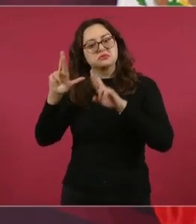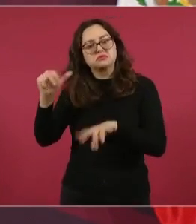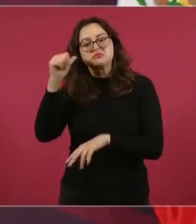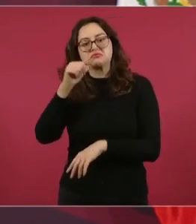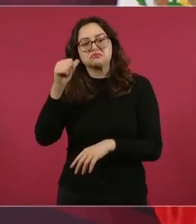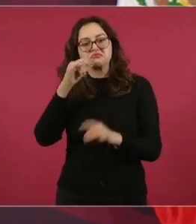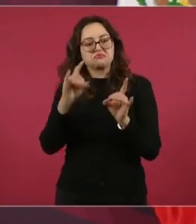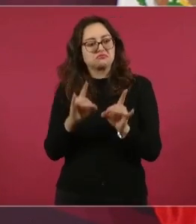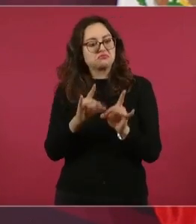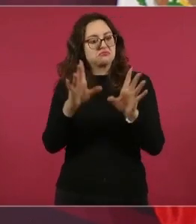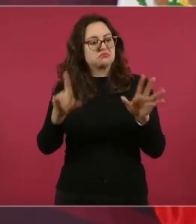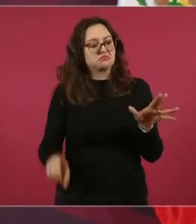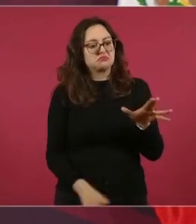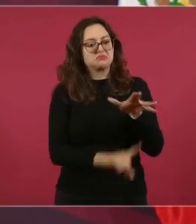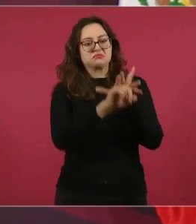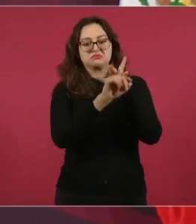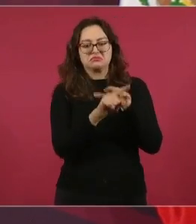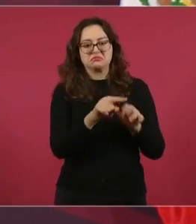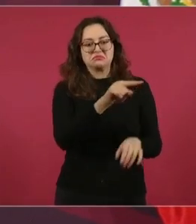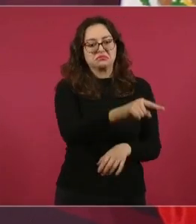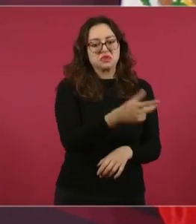ya